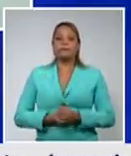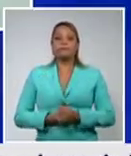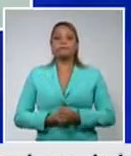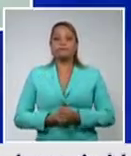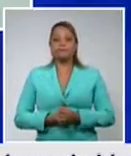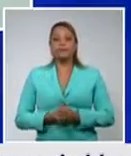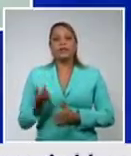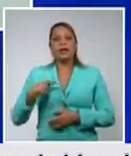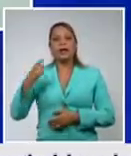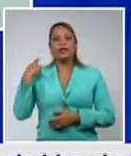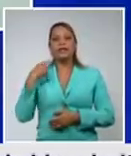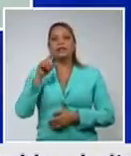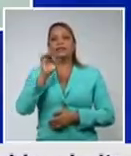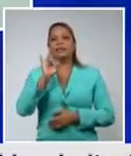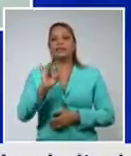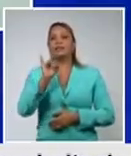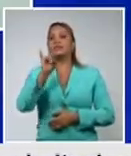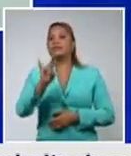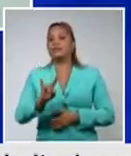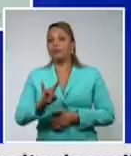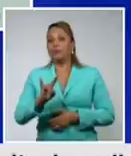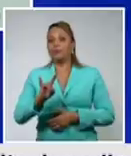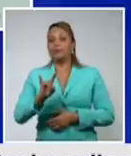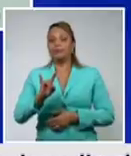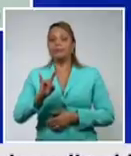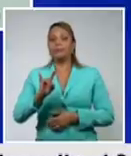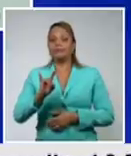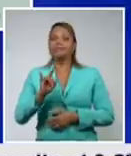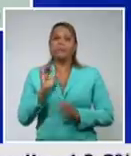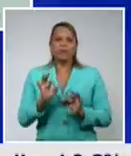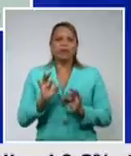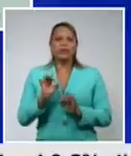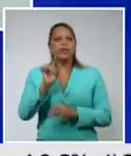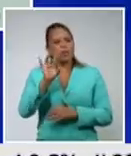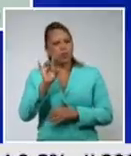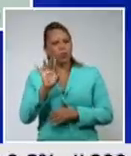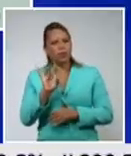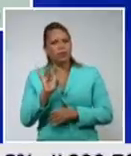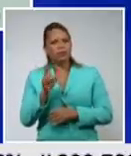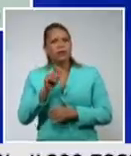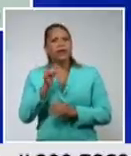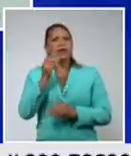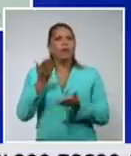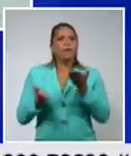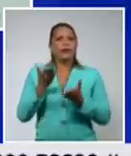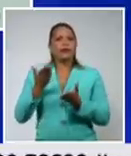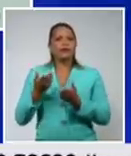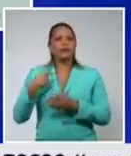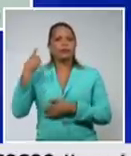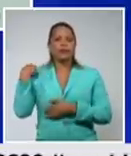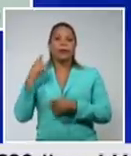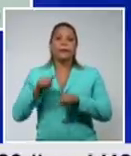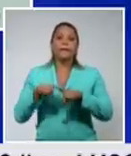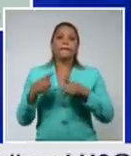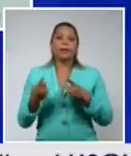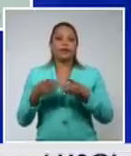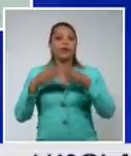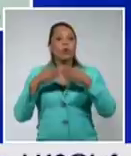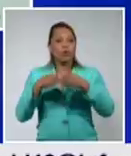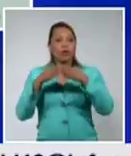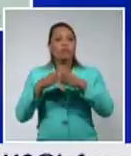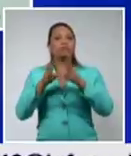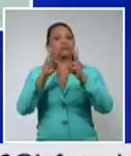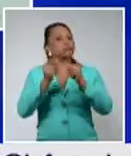Ayer 79 casos autóctonos, es verdad que son 15 menos que el día anterior, pero para Granma una cifra muy